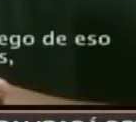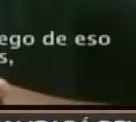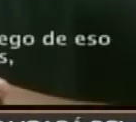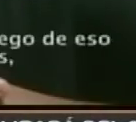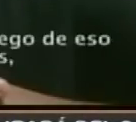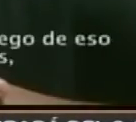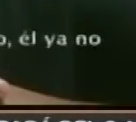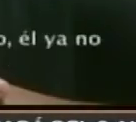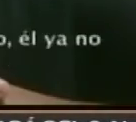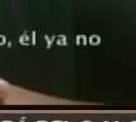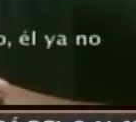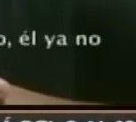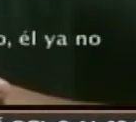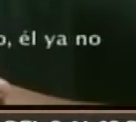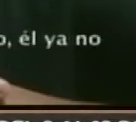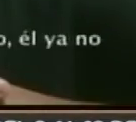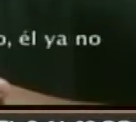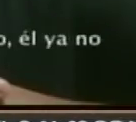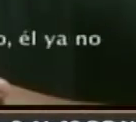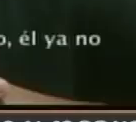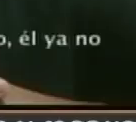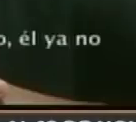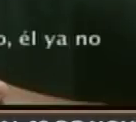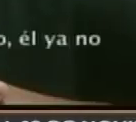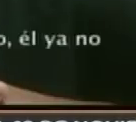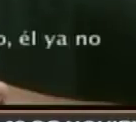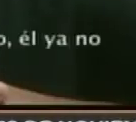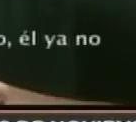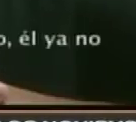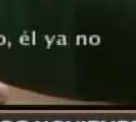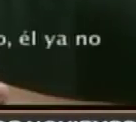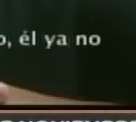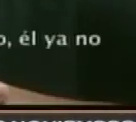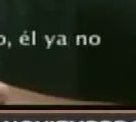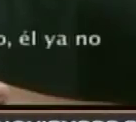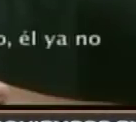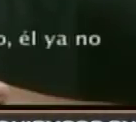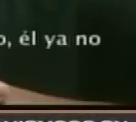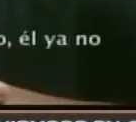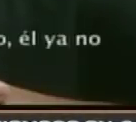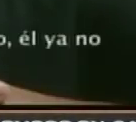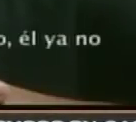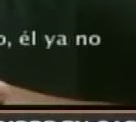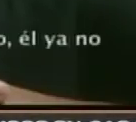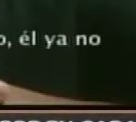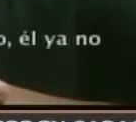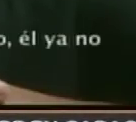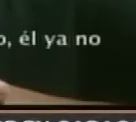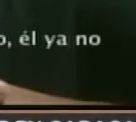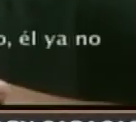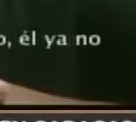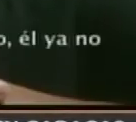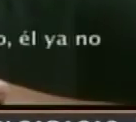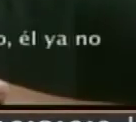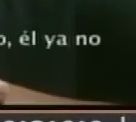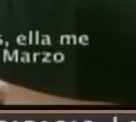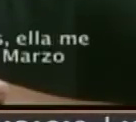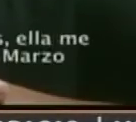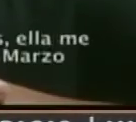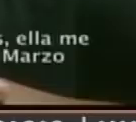la persona Génesis mediante un amigo que se llama Antonio Briceño. Él ya no está en el